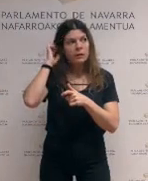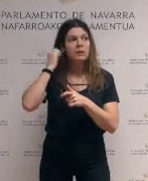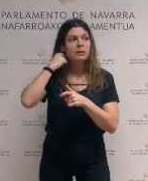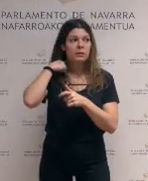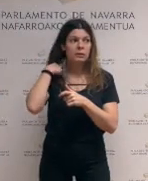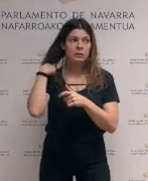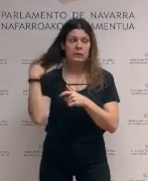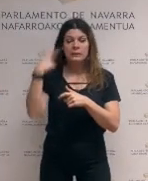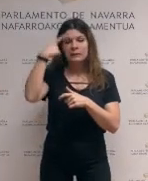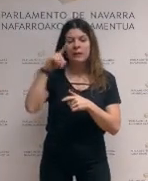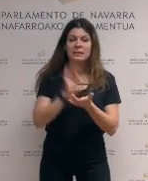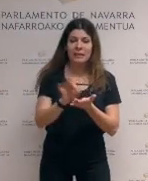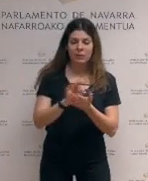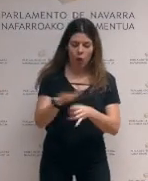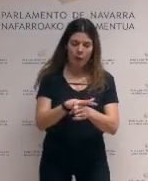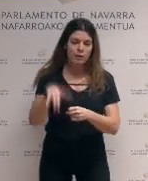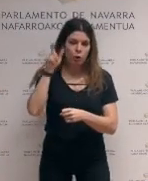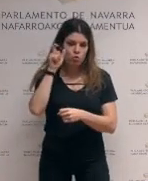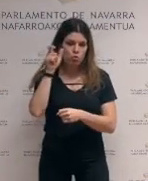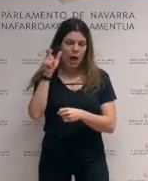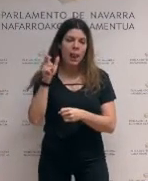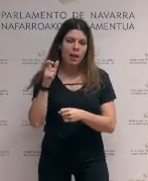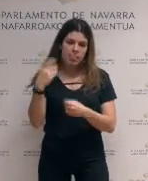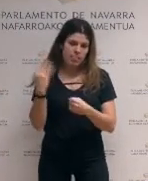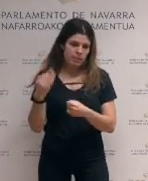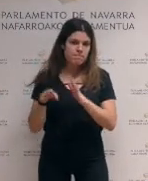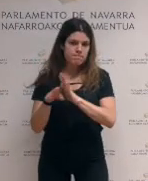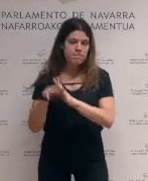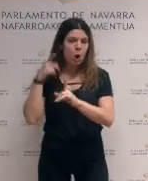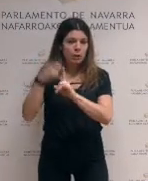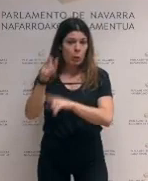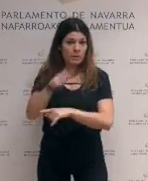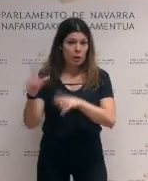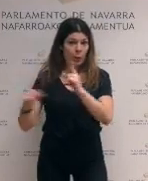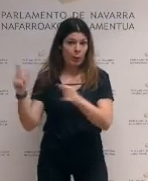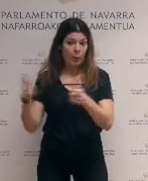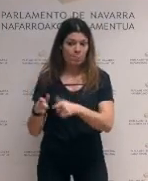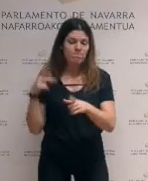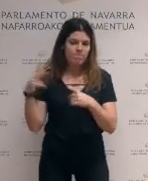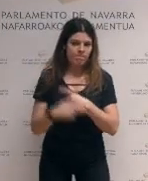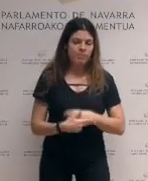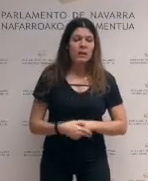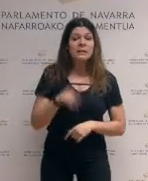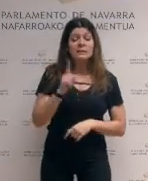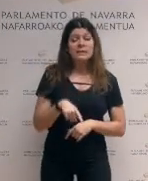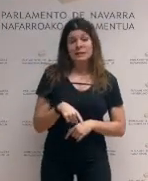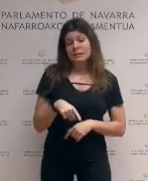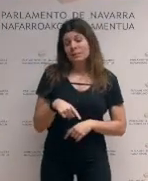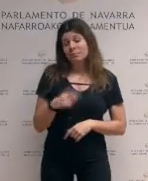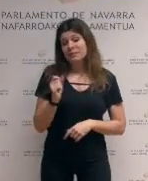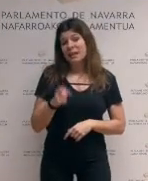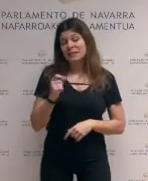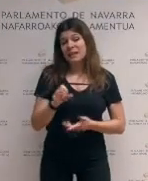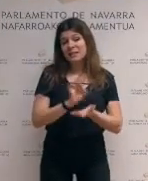servicios en el ámbito rural para evitar esa despoblación. Y también todos asumimos que muchas veces mantenemos servicios que no son rentables, pero la